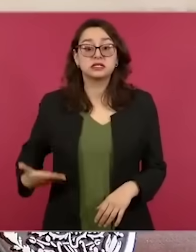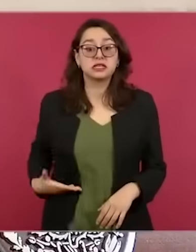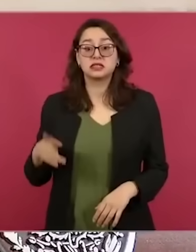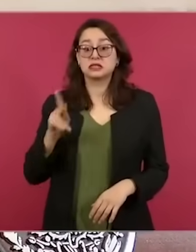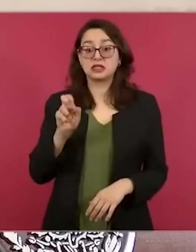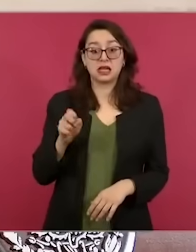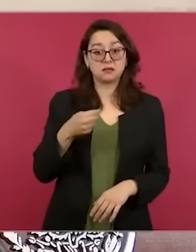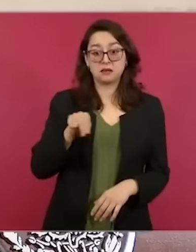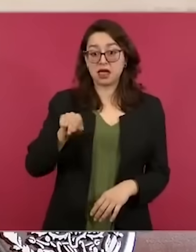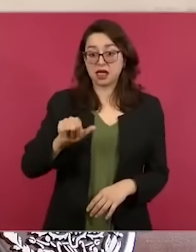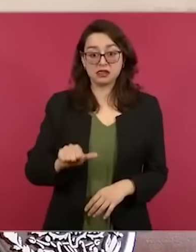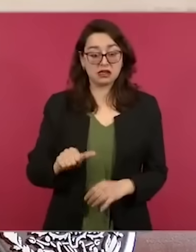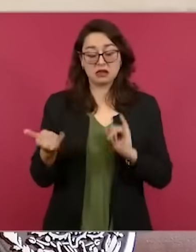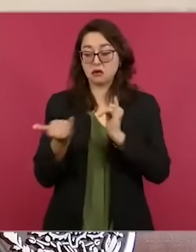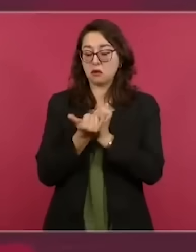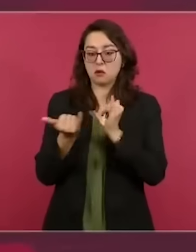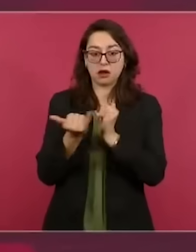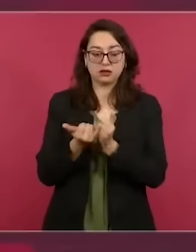que